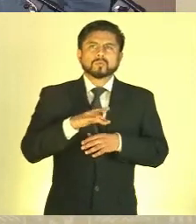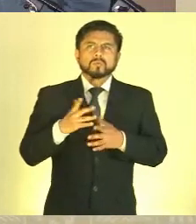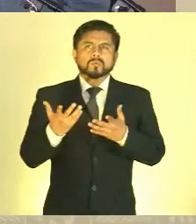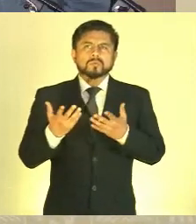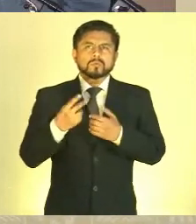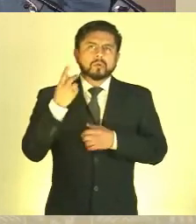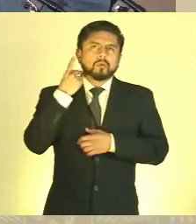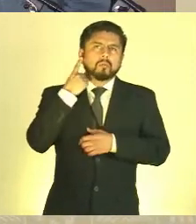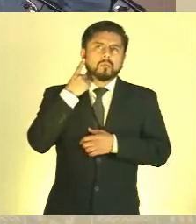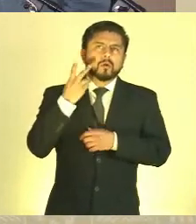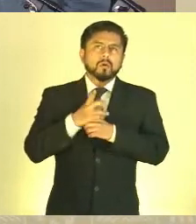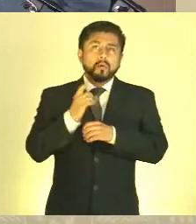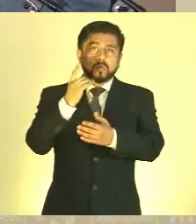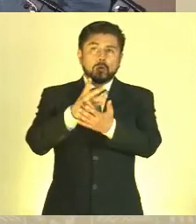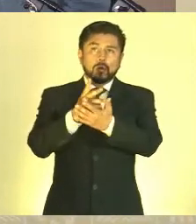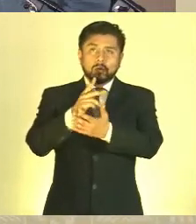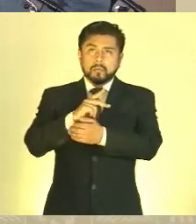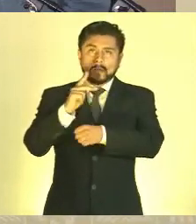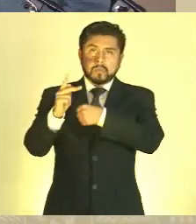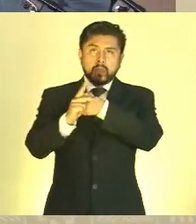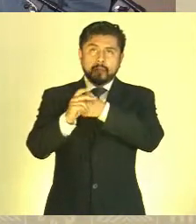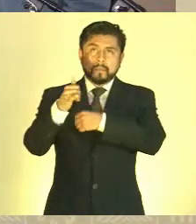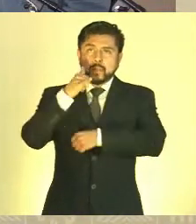internacionales, porque no solo Italia está en el centro,